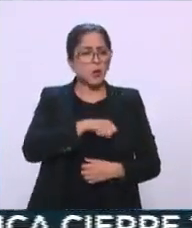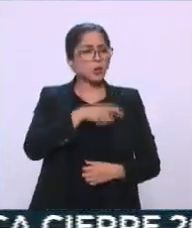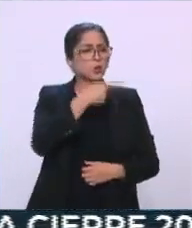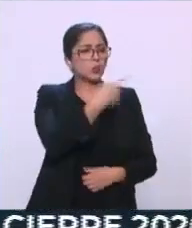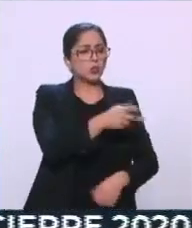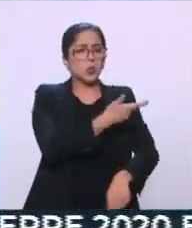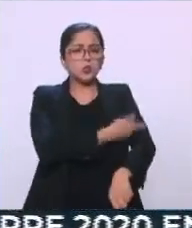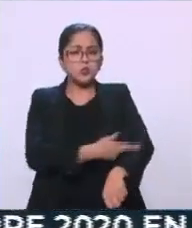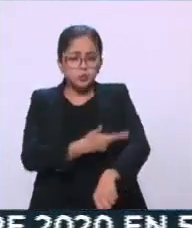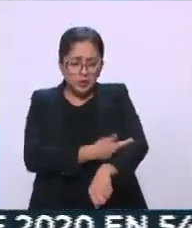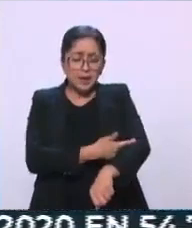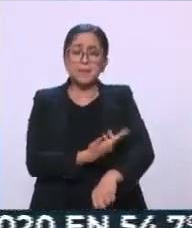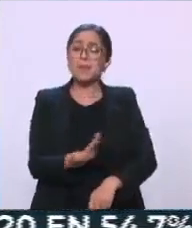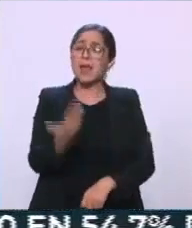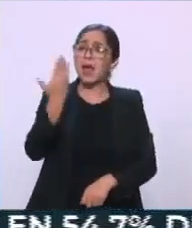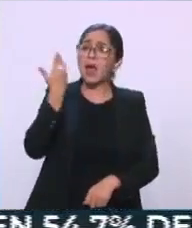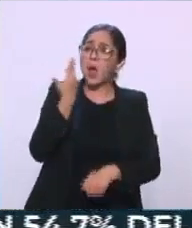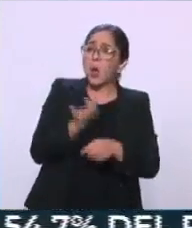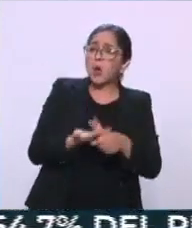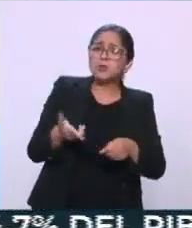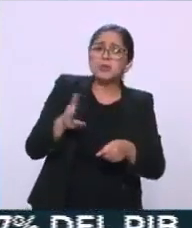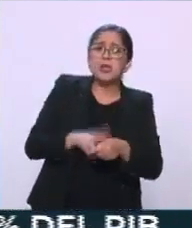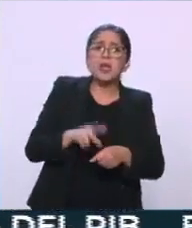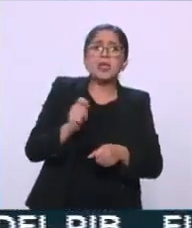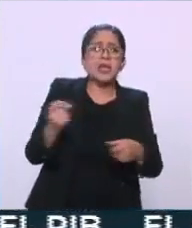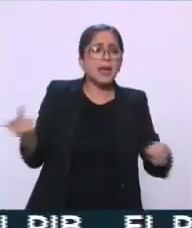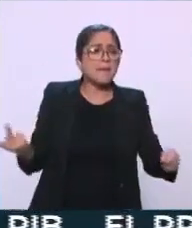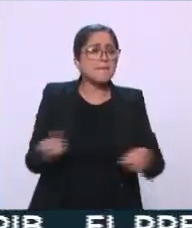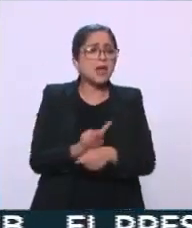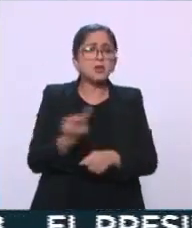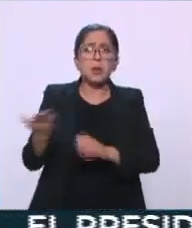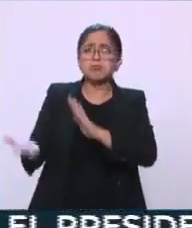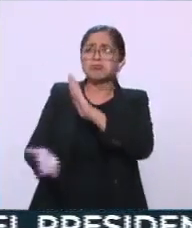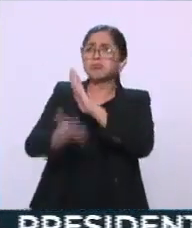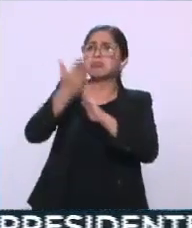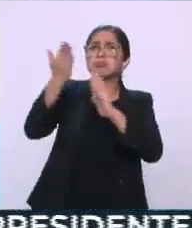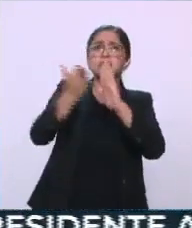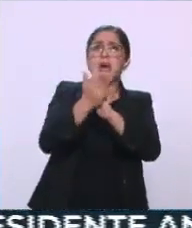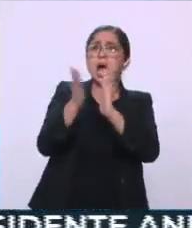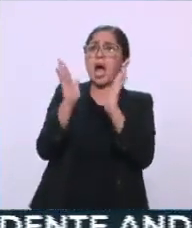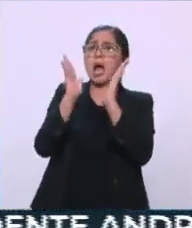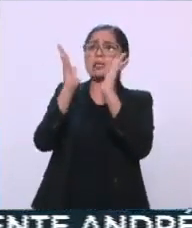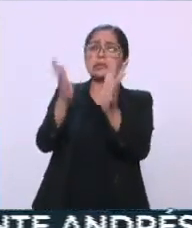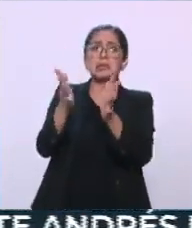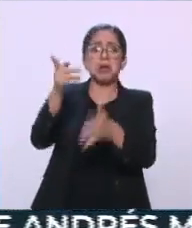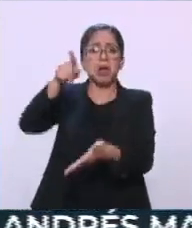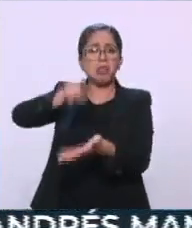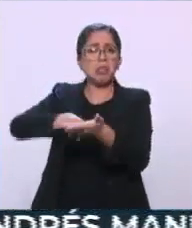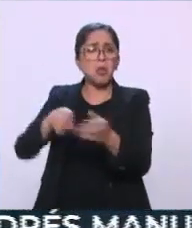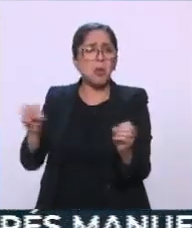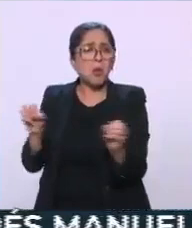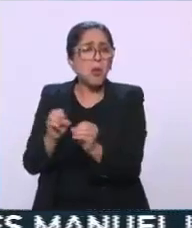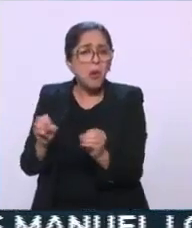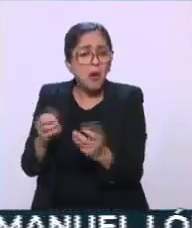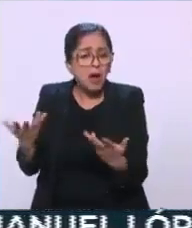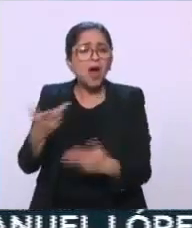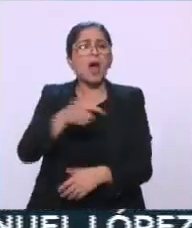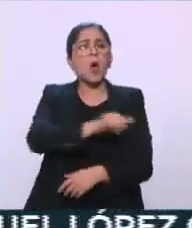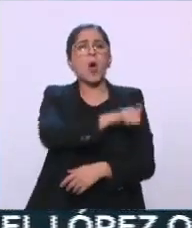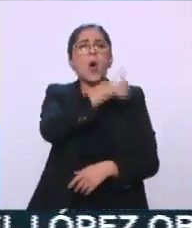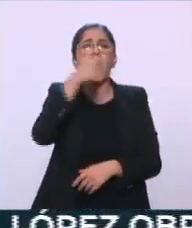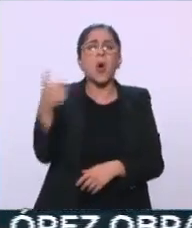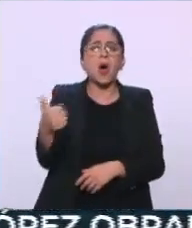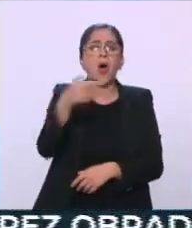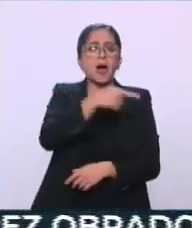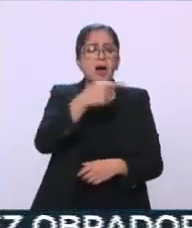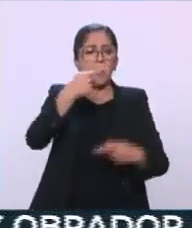pasó con los hospitales que no construyeron o que construyeron nada más los cascarones, ni tampoco por qué se desatendió la terrible pandemia